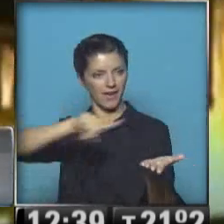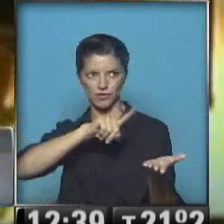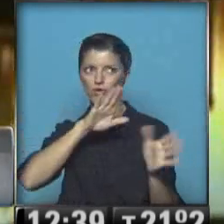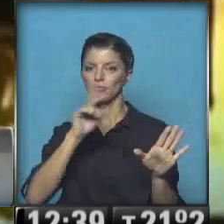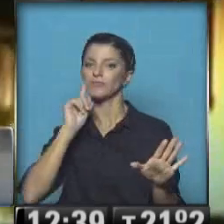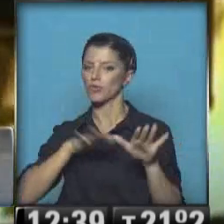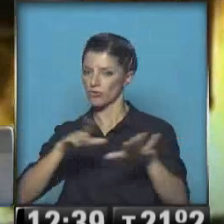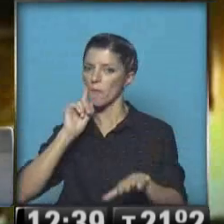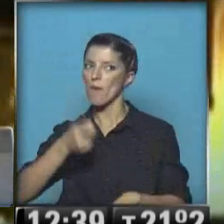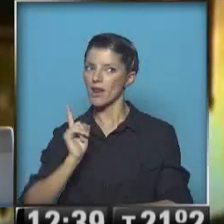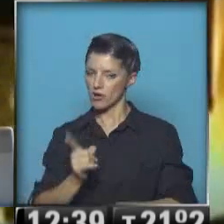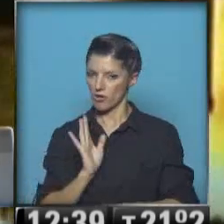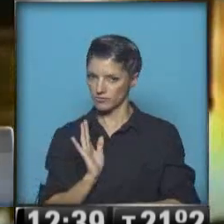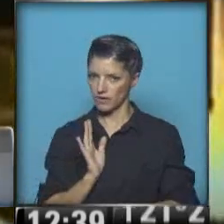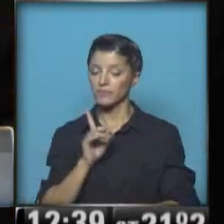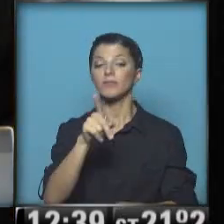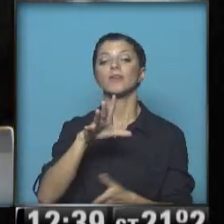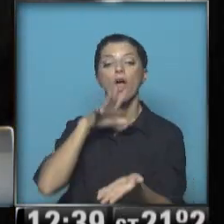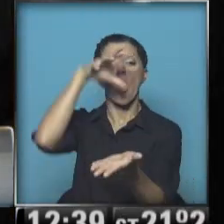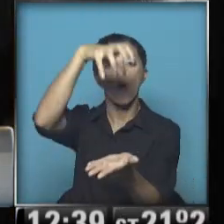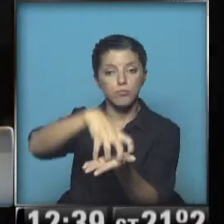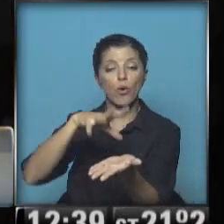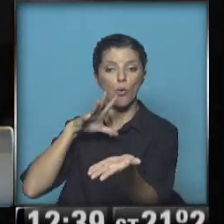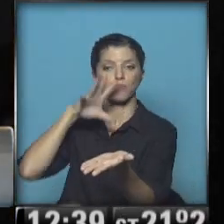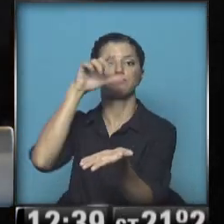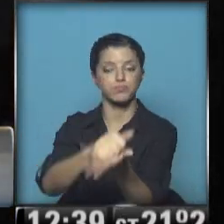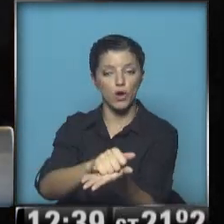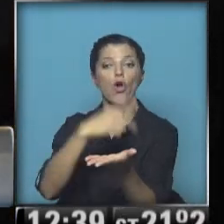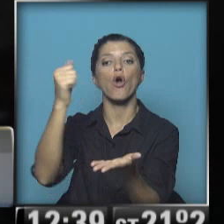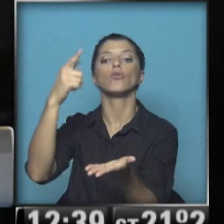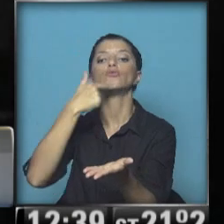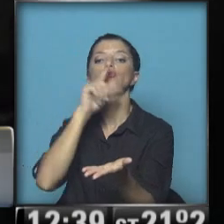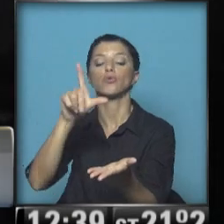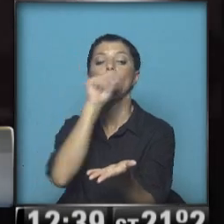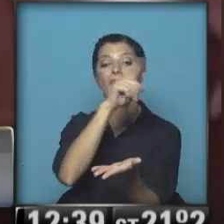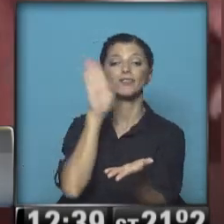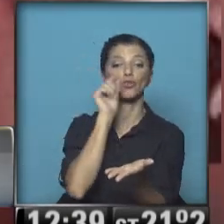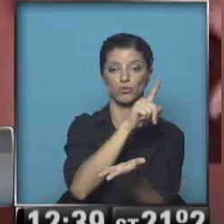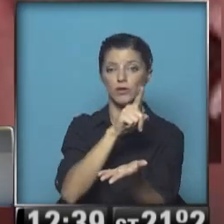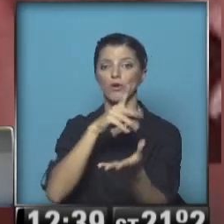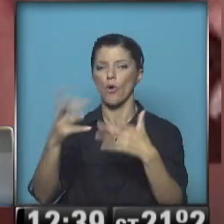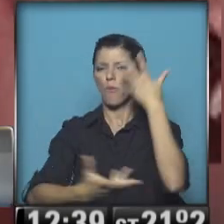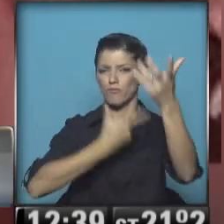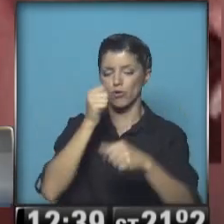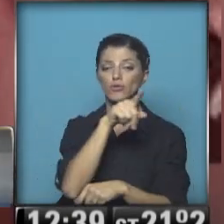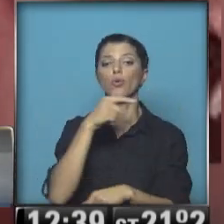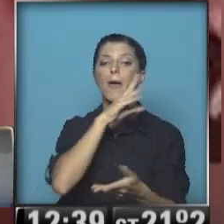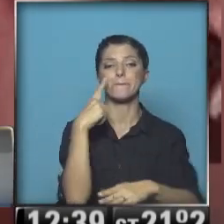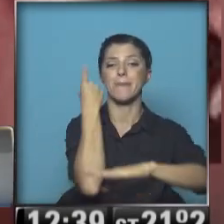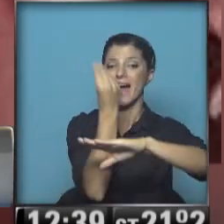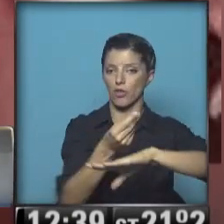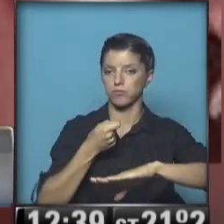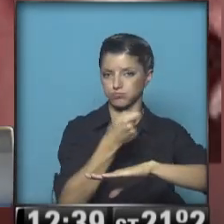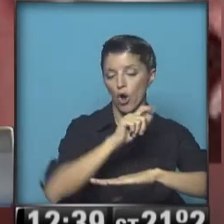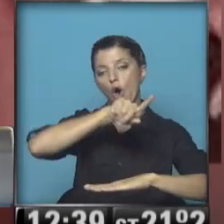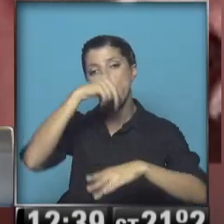con fuego asaltaron e incendiaron el consulado estadounidense en bengasi asesinando al embajador Christopher Stevens a otro